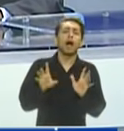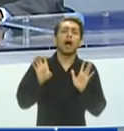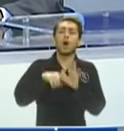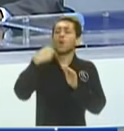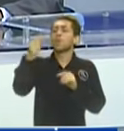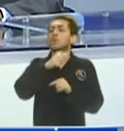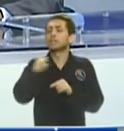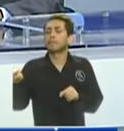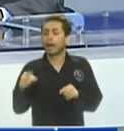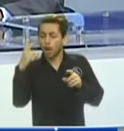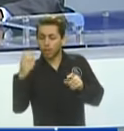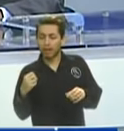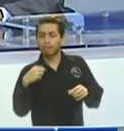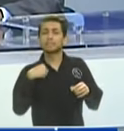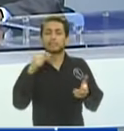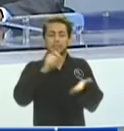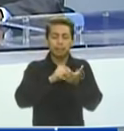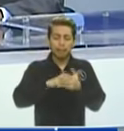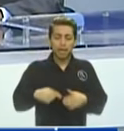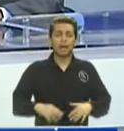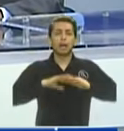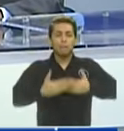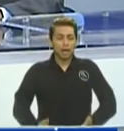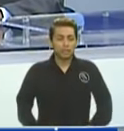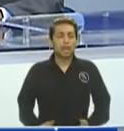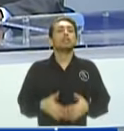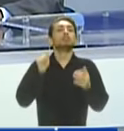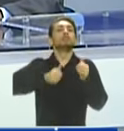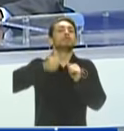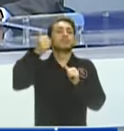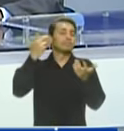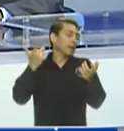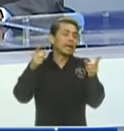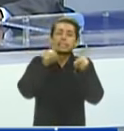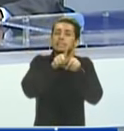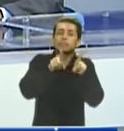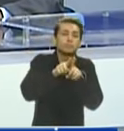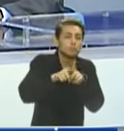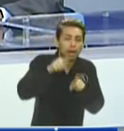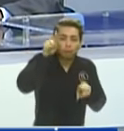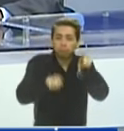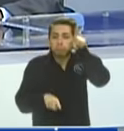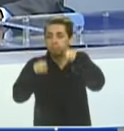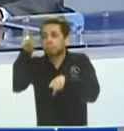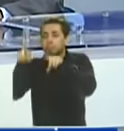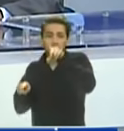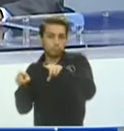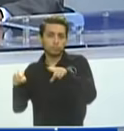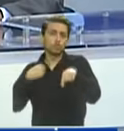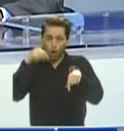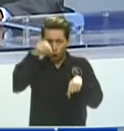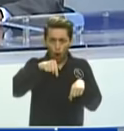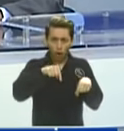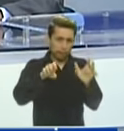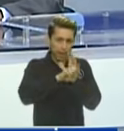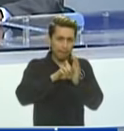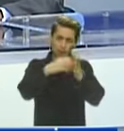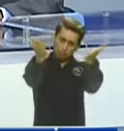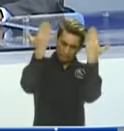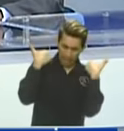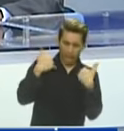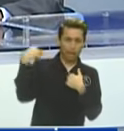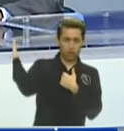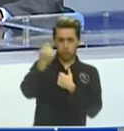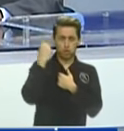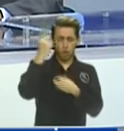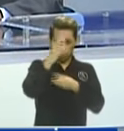ese es el ejemplo muy parecido. Nosotros podemos hacer hoy a una persona la prueba. Nos podríamos poner en el parque central y sacarle prueba a todo el mundo. Y